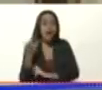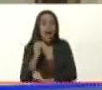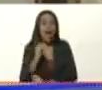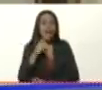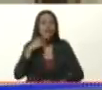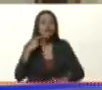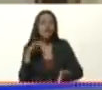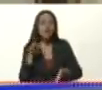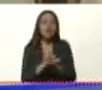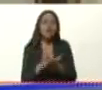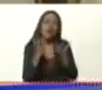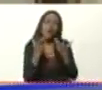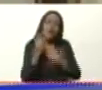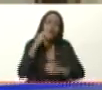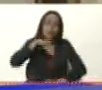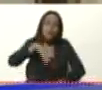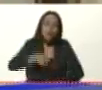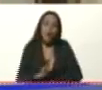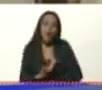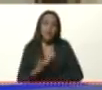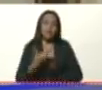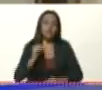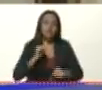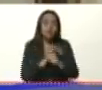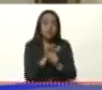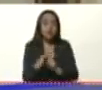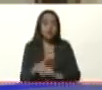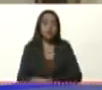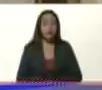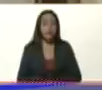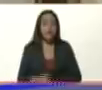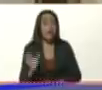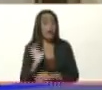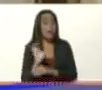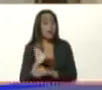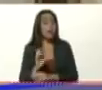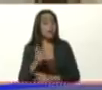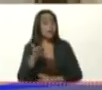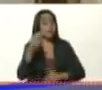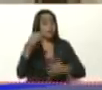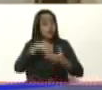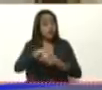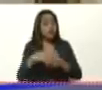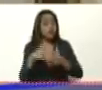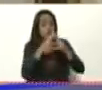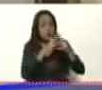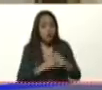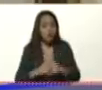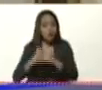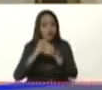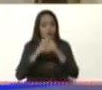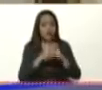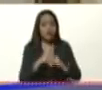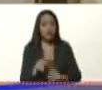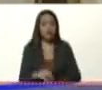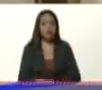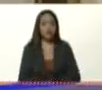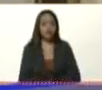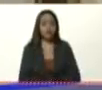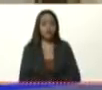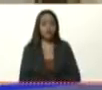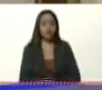La vicepresidenta, el ministro de Salud, la ministra de Ciencia, todo el sistema de salud,